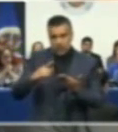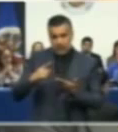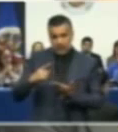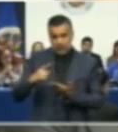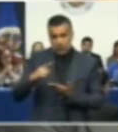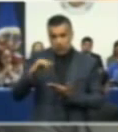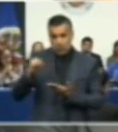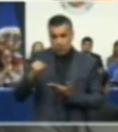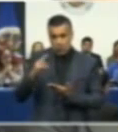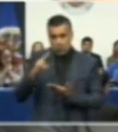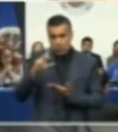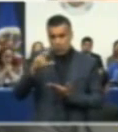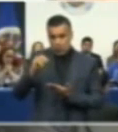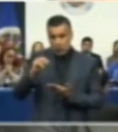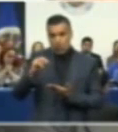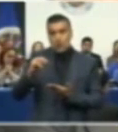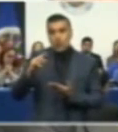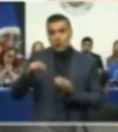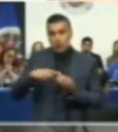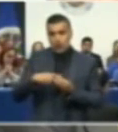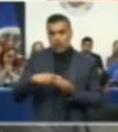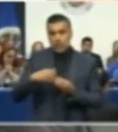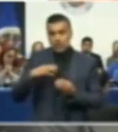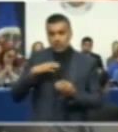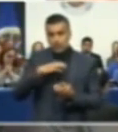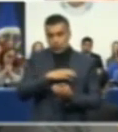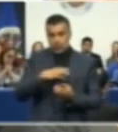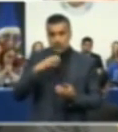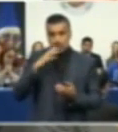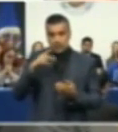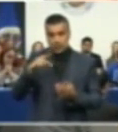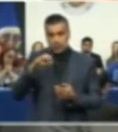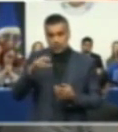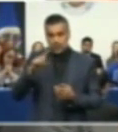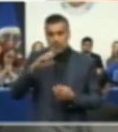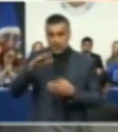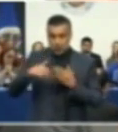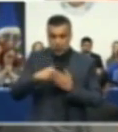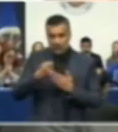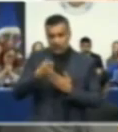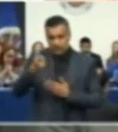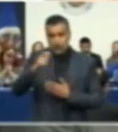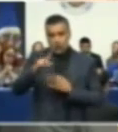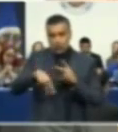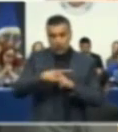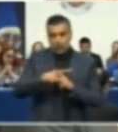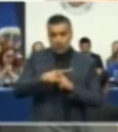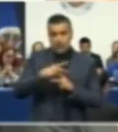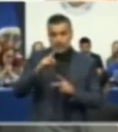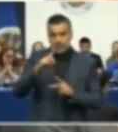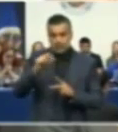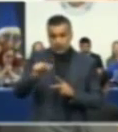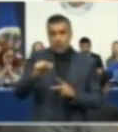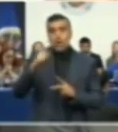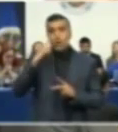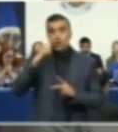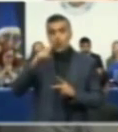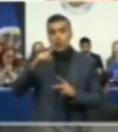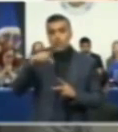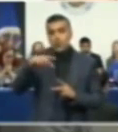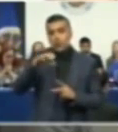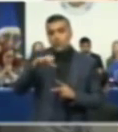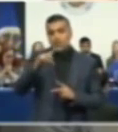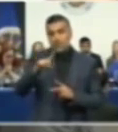julio por el Comité de la Convención Interamericana para la Eliminación de Todas las Formas de Discriminación contra las Personas